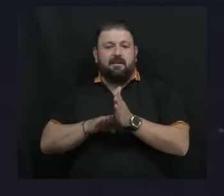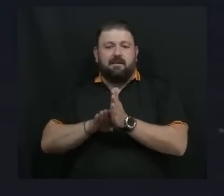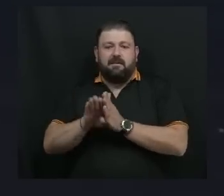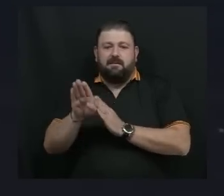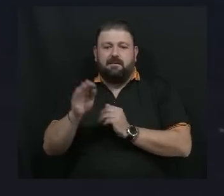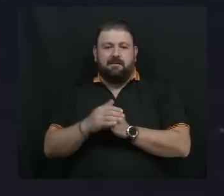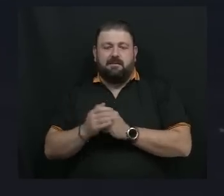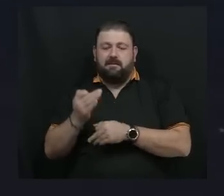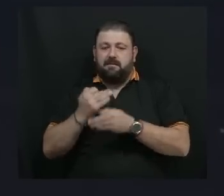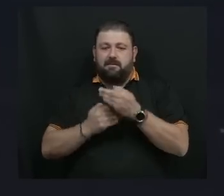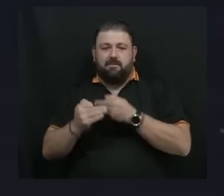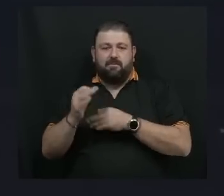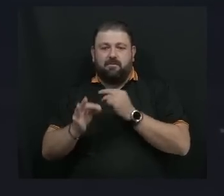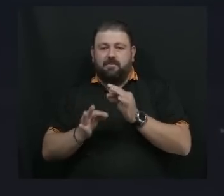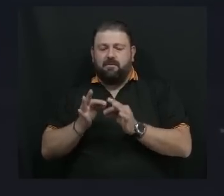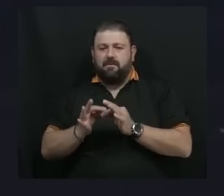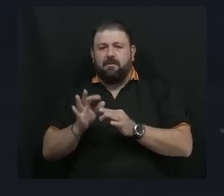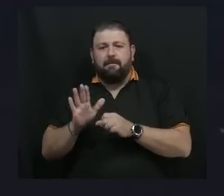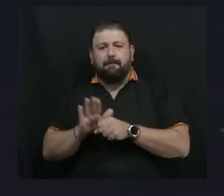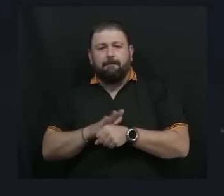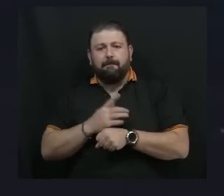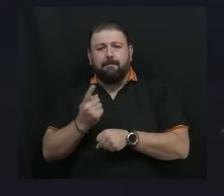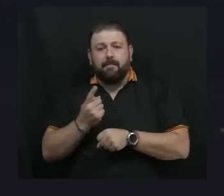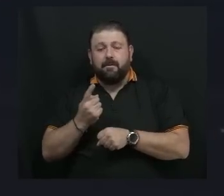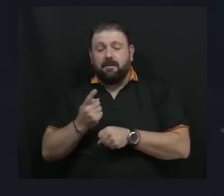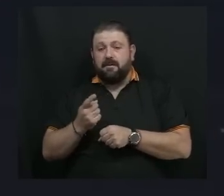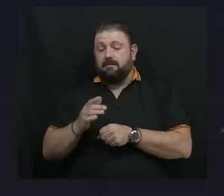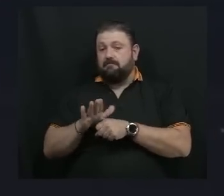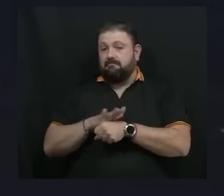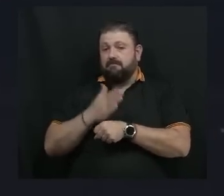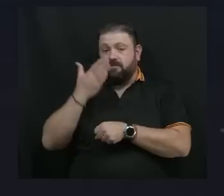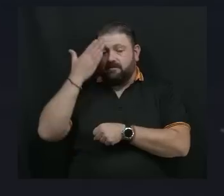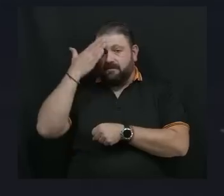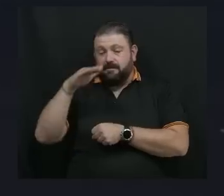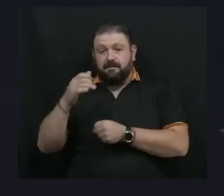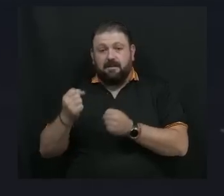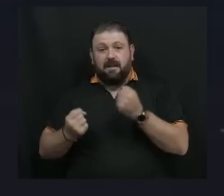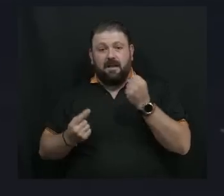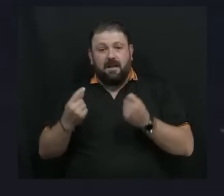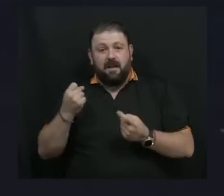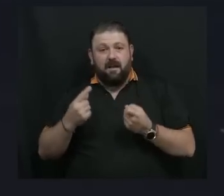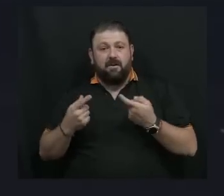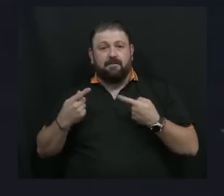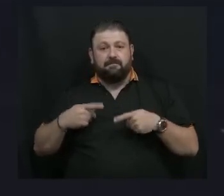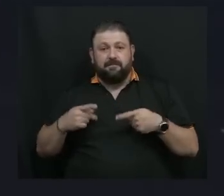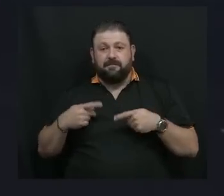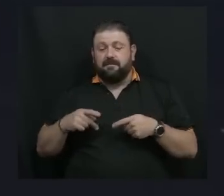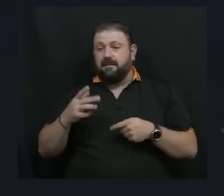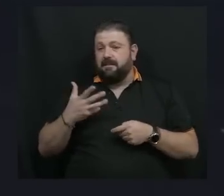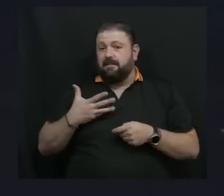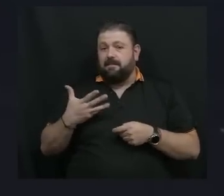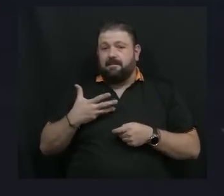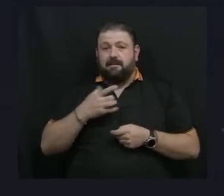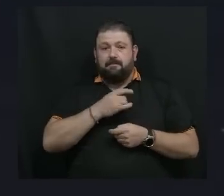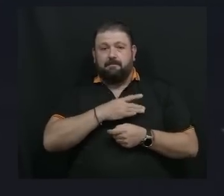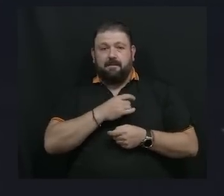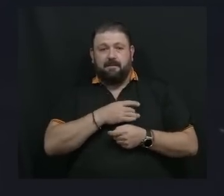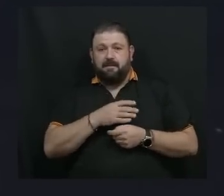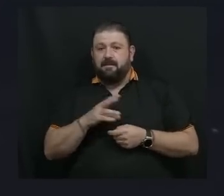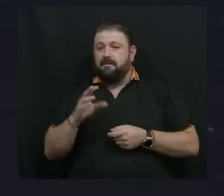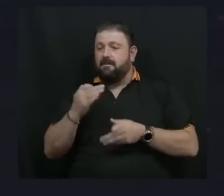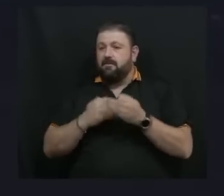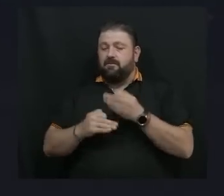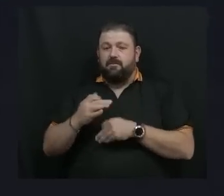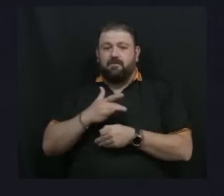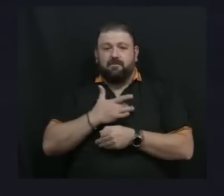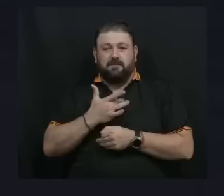tú cumplas los sueños. ¿Por qué? Porque desafortunadamente hay algunos humanos que tienen tanto miedo que sienten envidia de